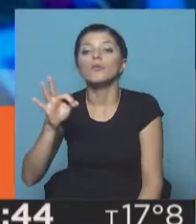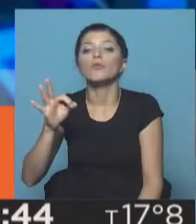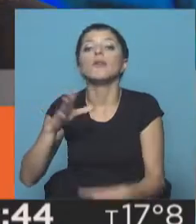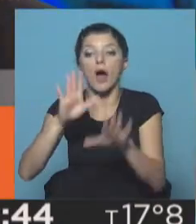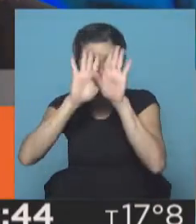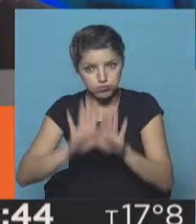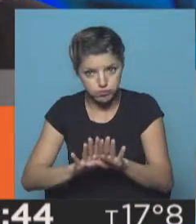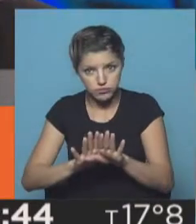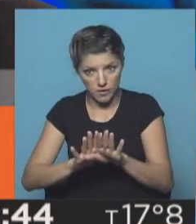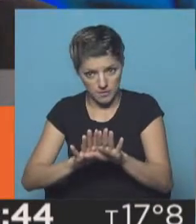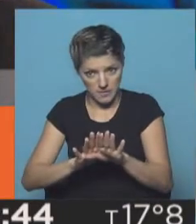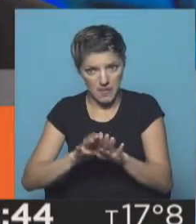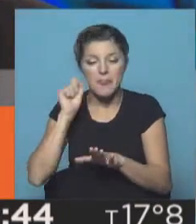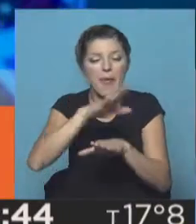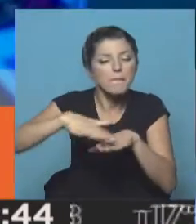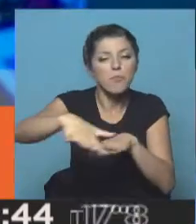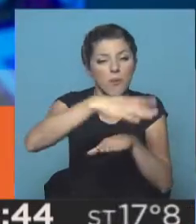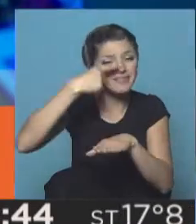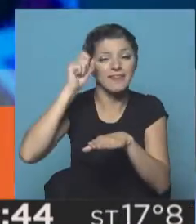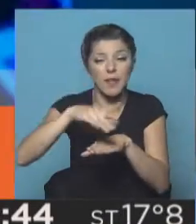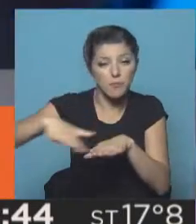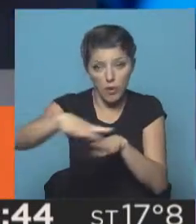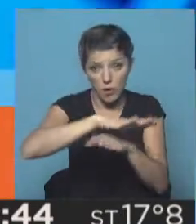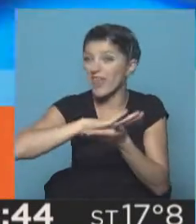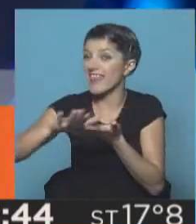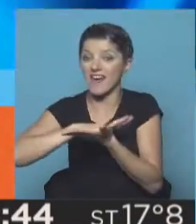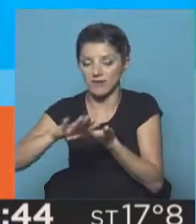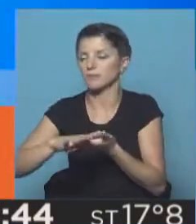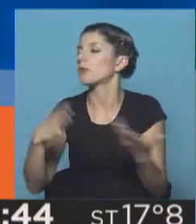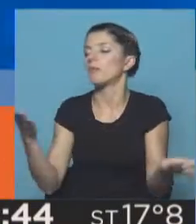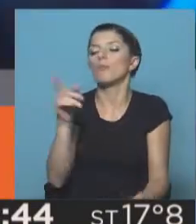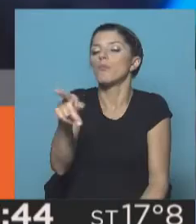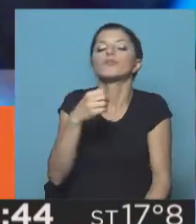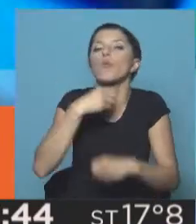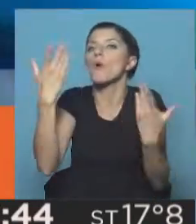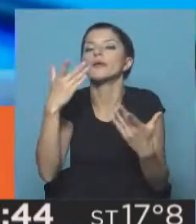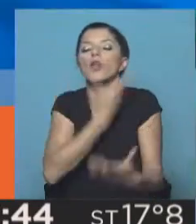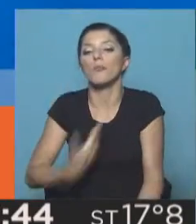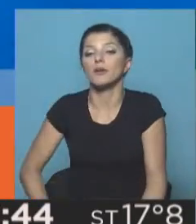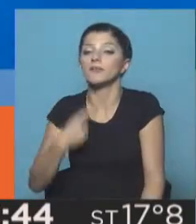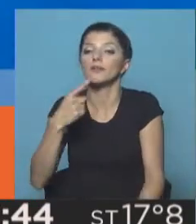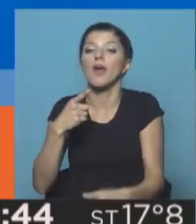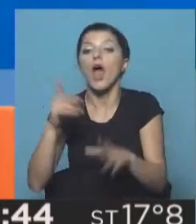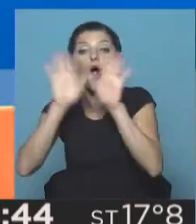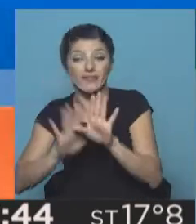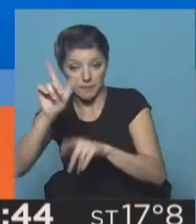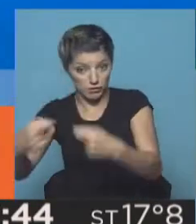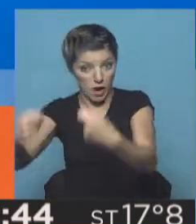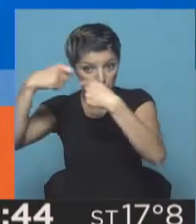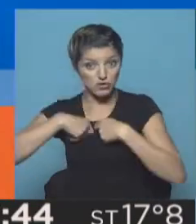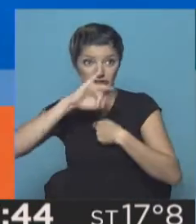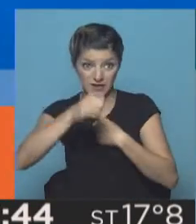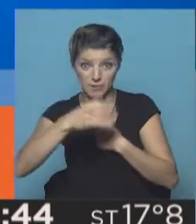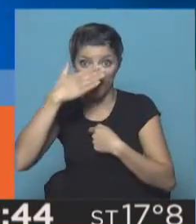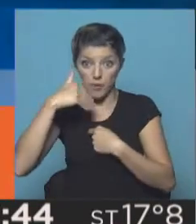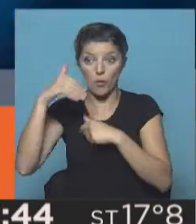desde abajo. Yo sé, claro, a cualquier gobierno, si vos le decís, bueno, organiza a la gente que lo apoya, primero te dicen que sí, pero después cuando la organización